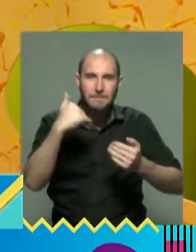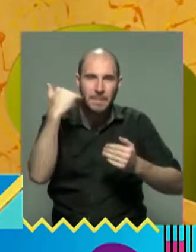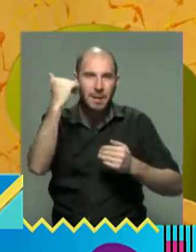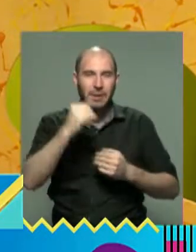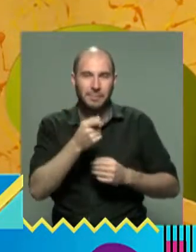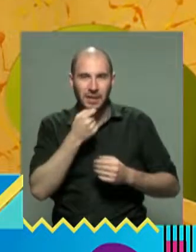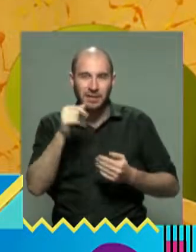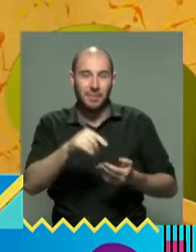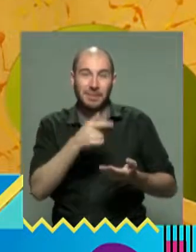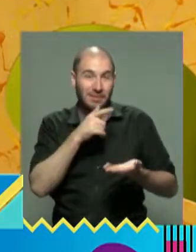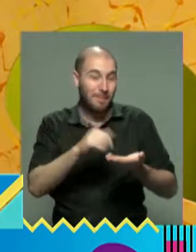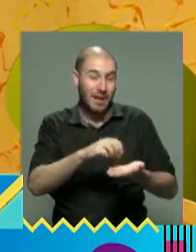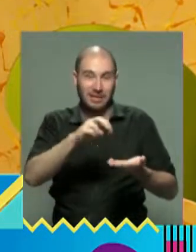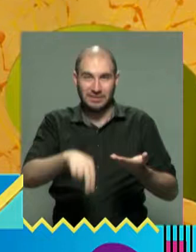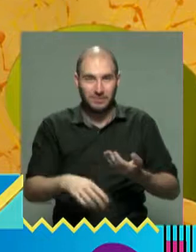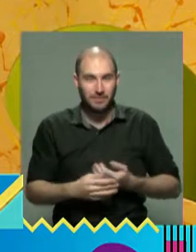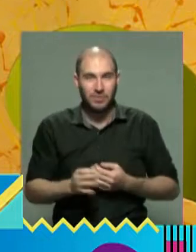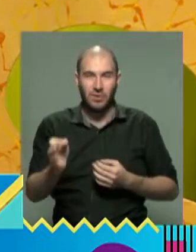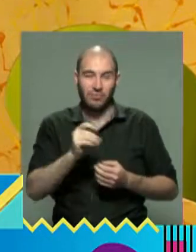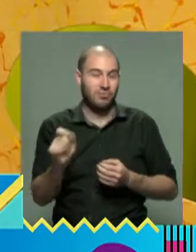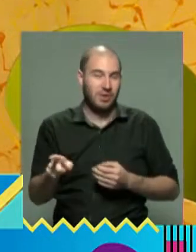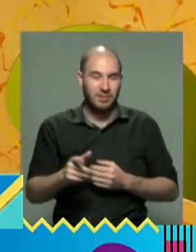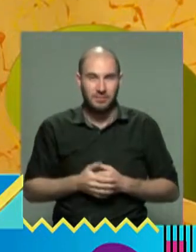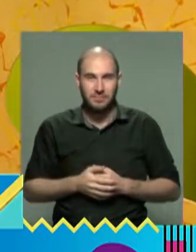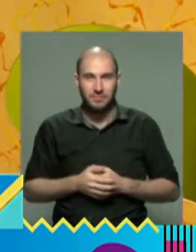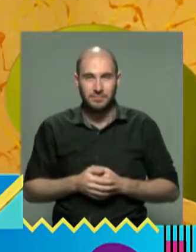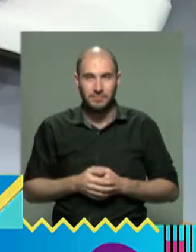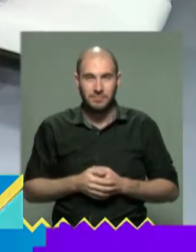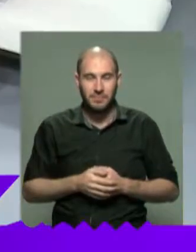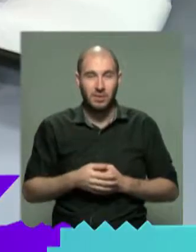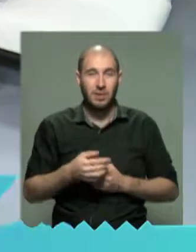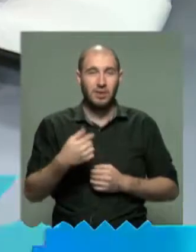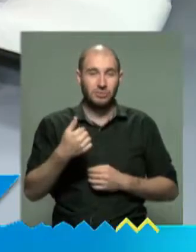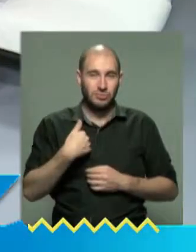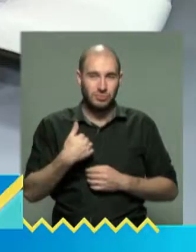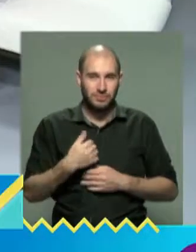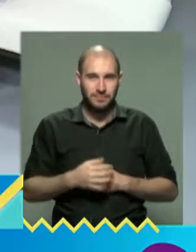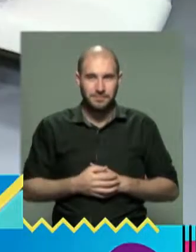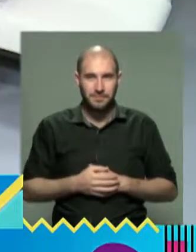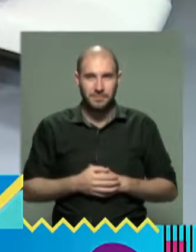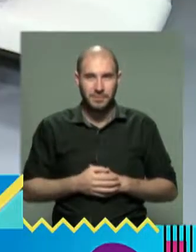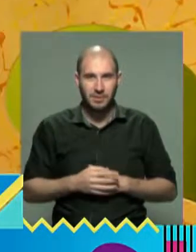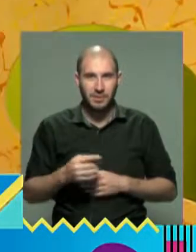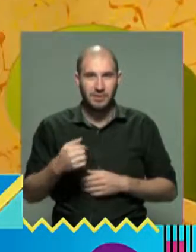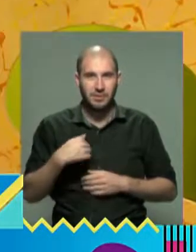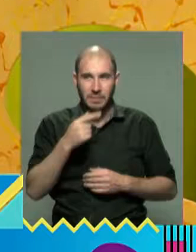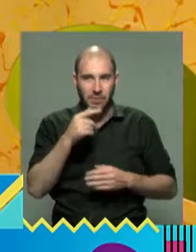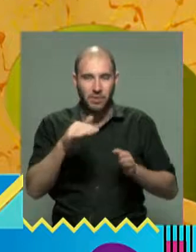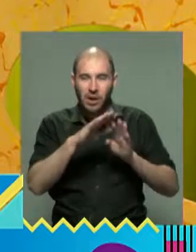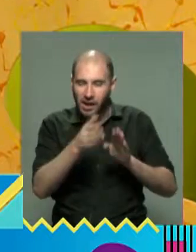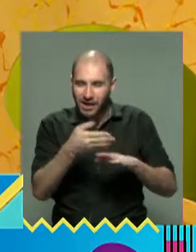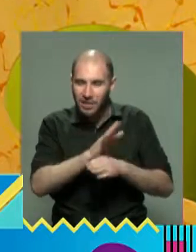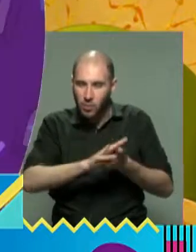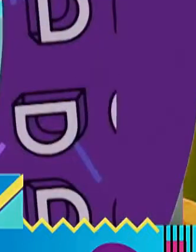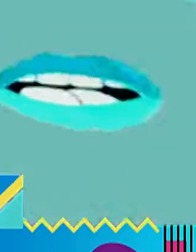como el salto base, ¿no? O lo de él. Y yo todavía, cuando entro a una cavidad nueva que no